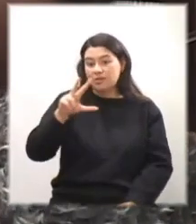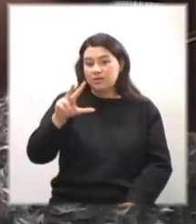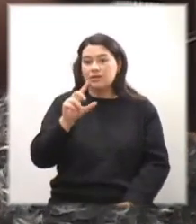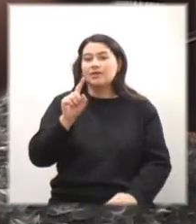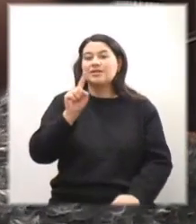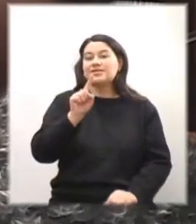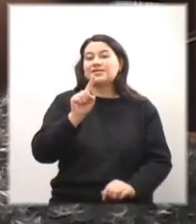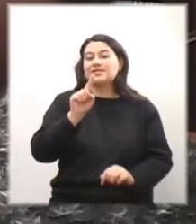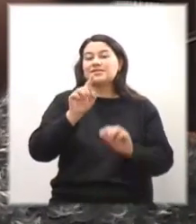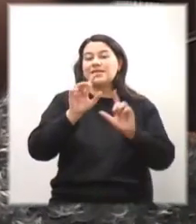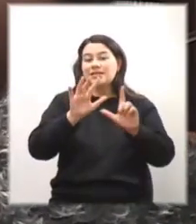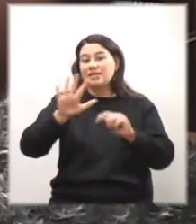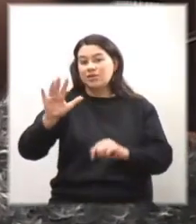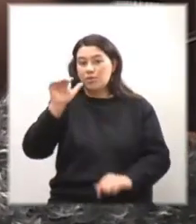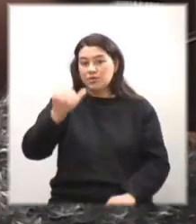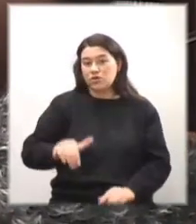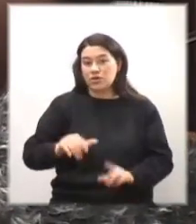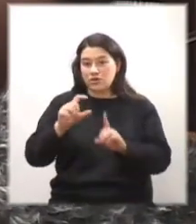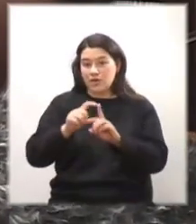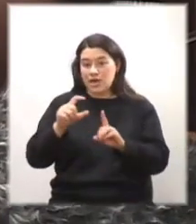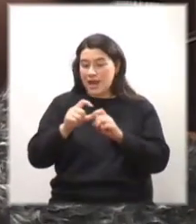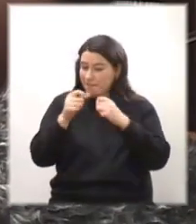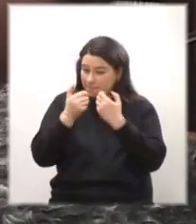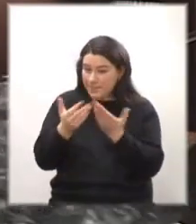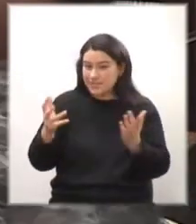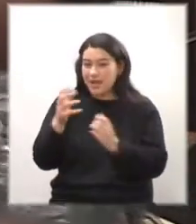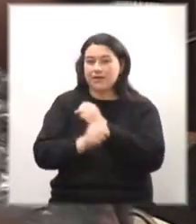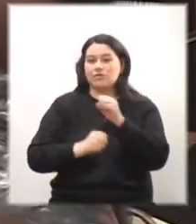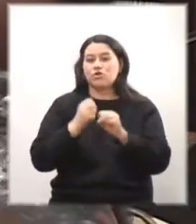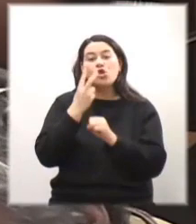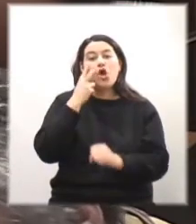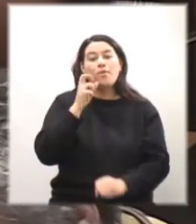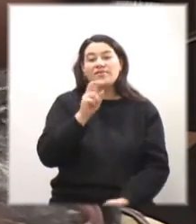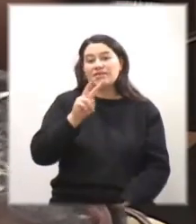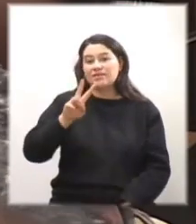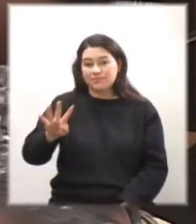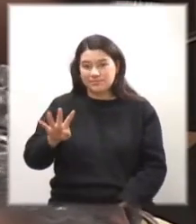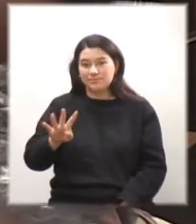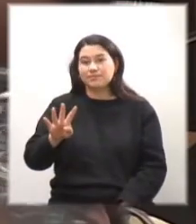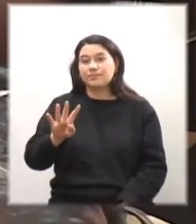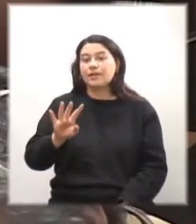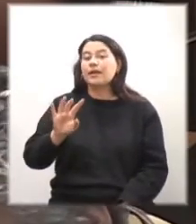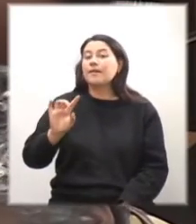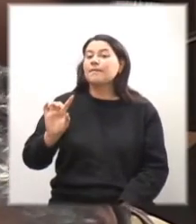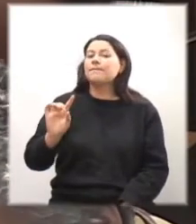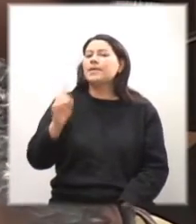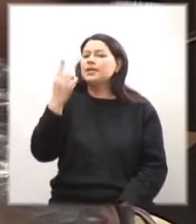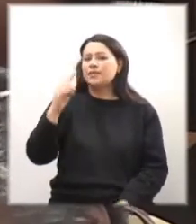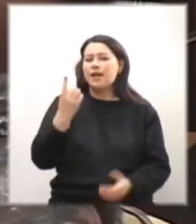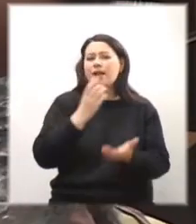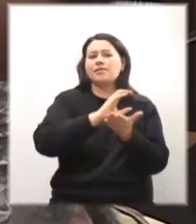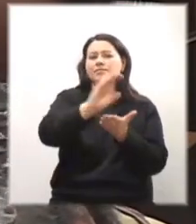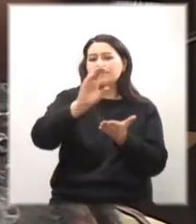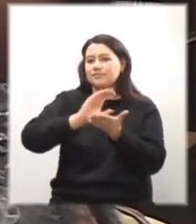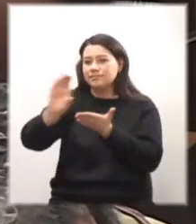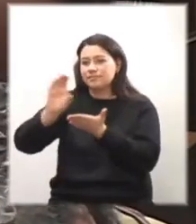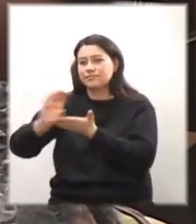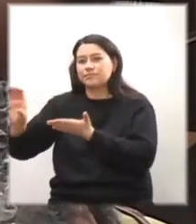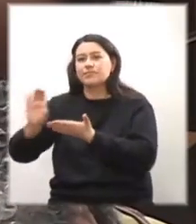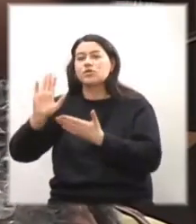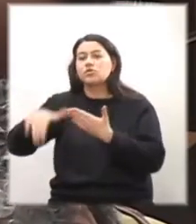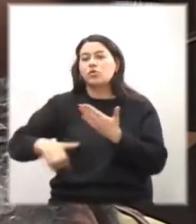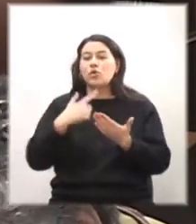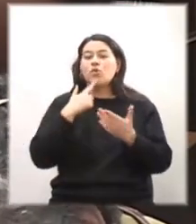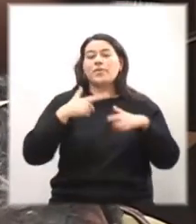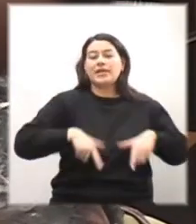unos 75 millones de dólares a partir del 2024. Las principales asignaciones corresponden al Ministerio